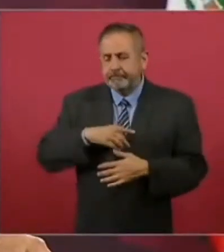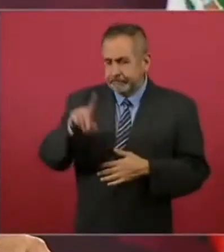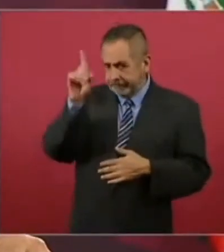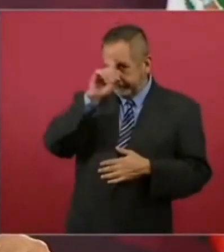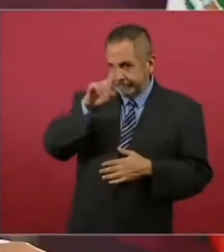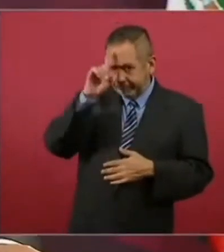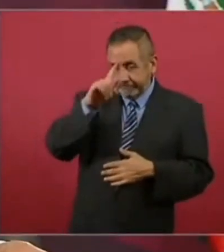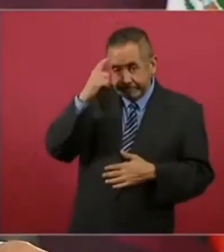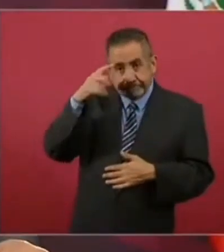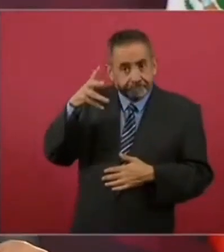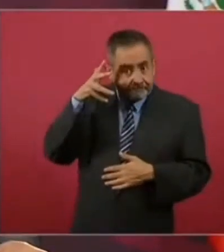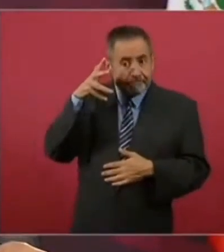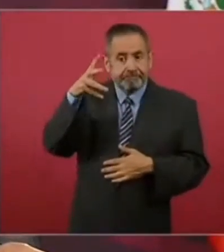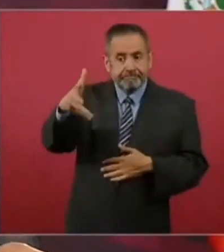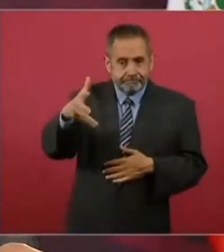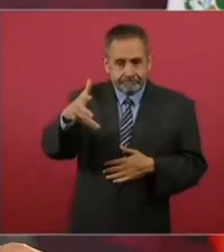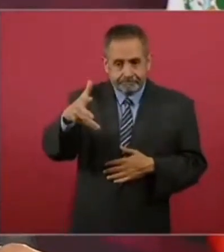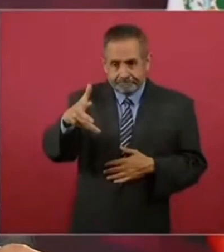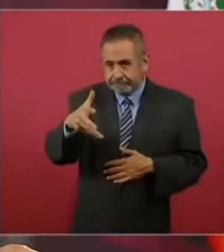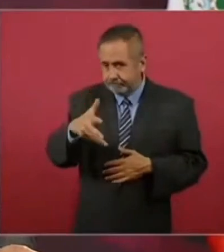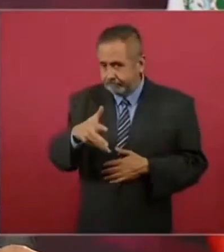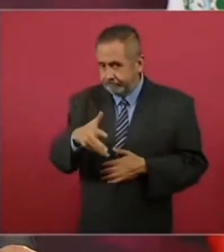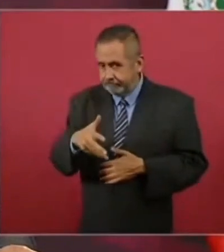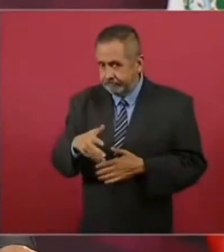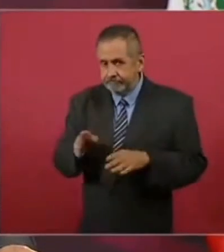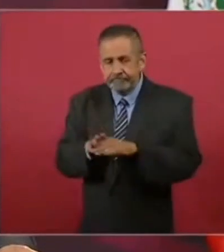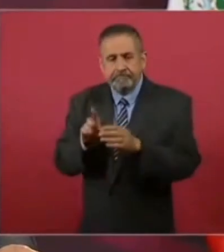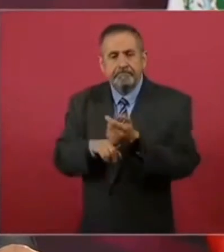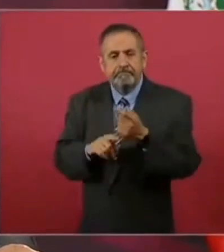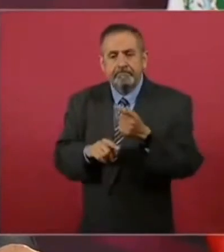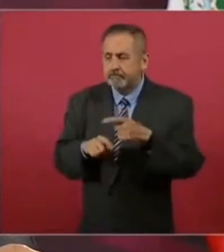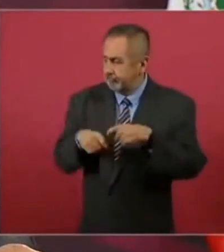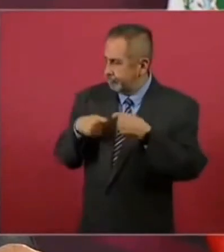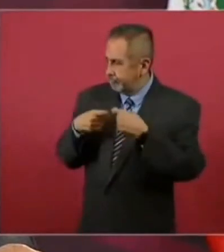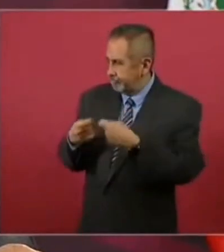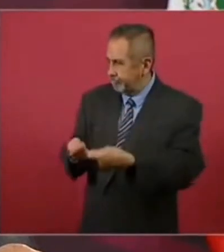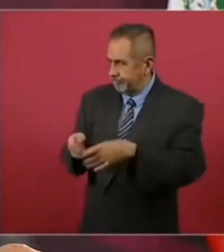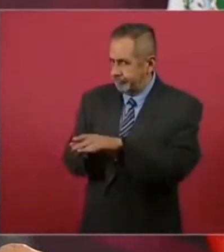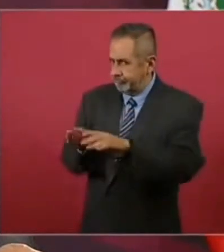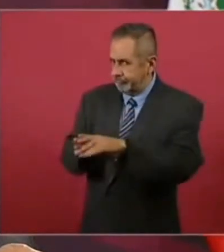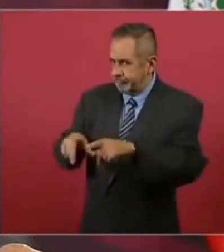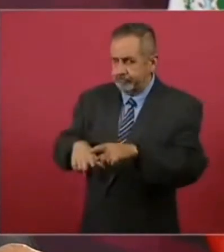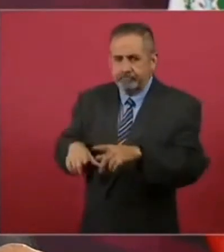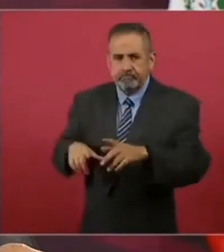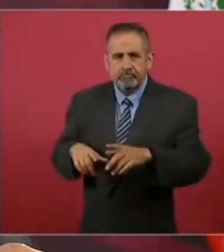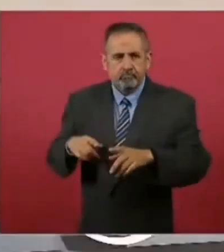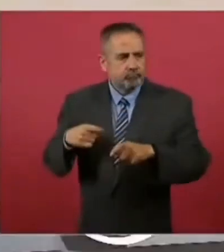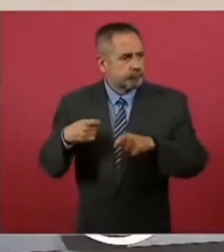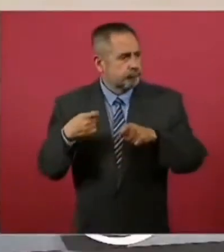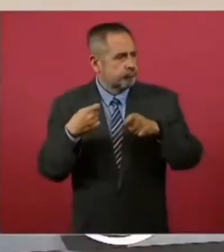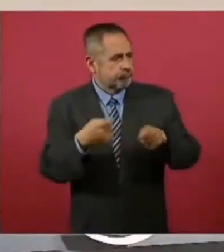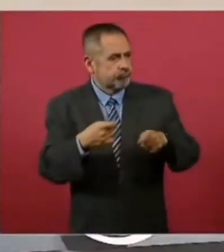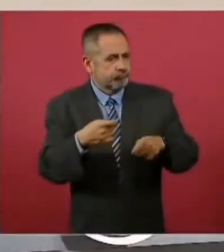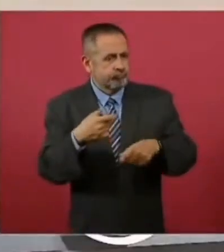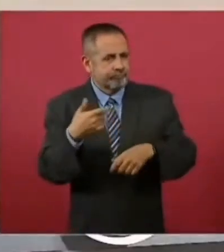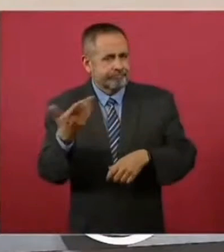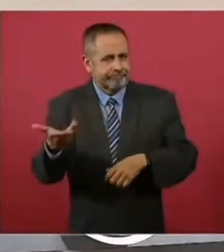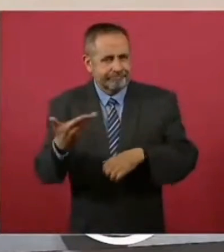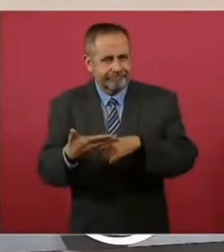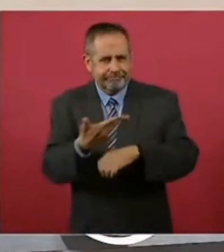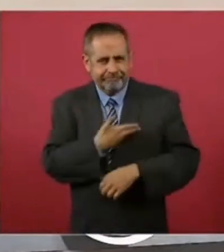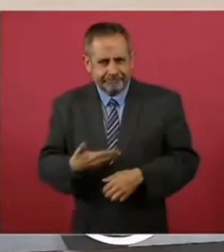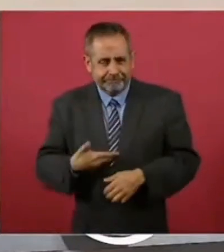adelante a quienes van a gobernar, a quien les voy a entregar la estafeta?